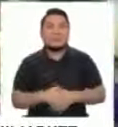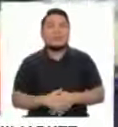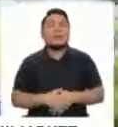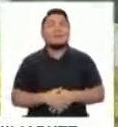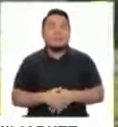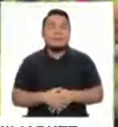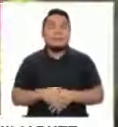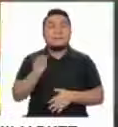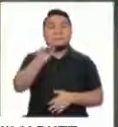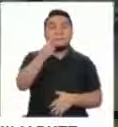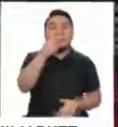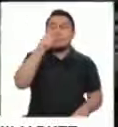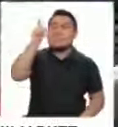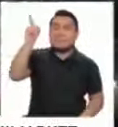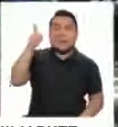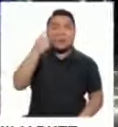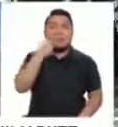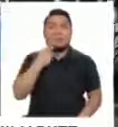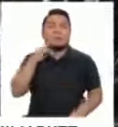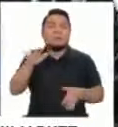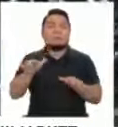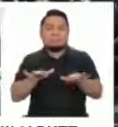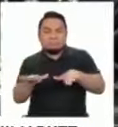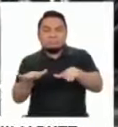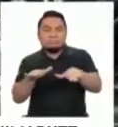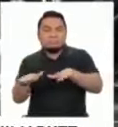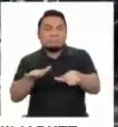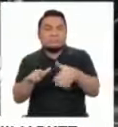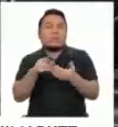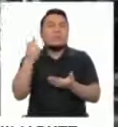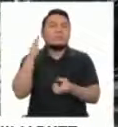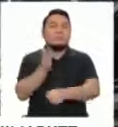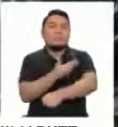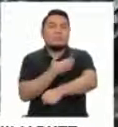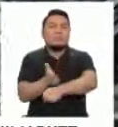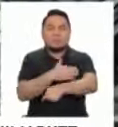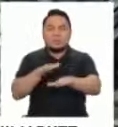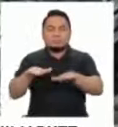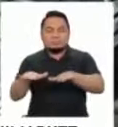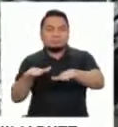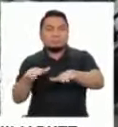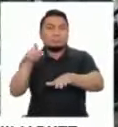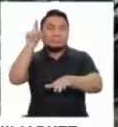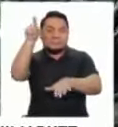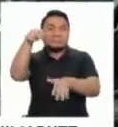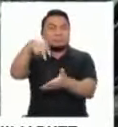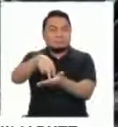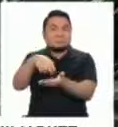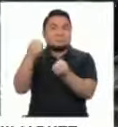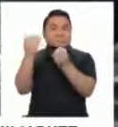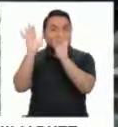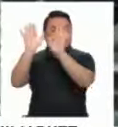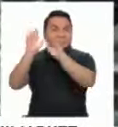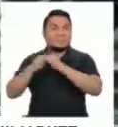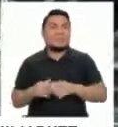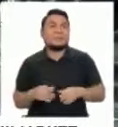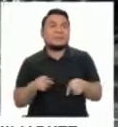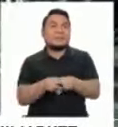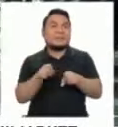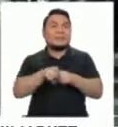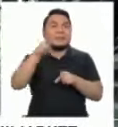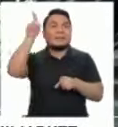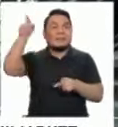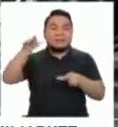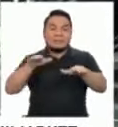DJ que va a estar acompañando con la música a todos los compradores, pero que además tiene una función de desinfección